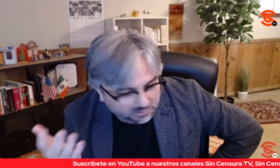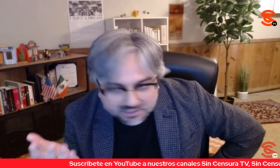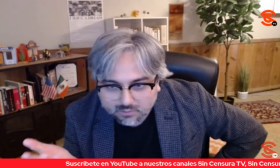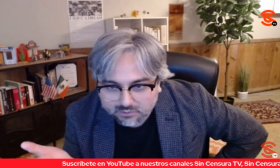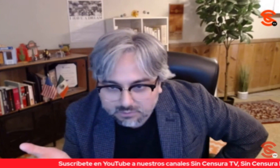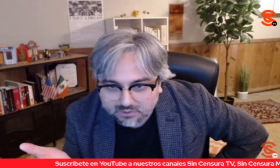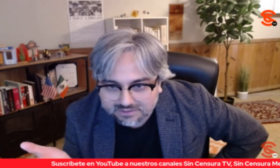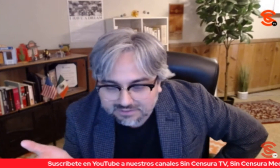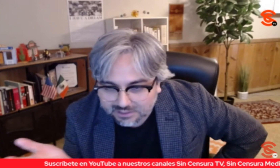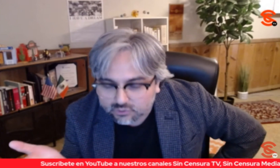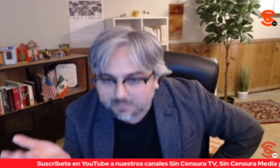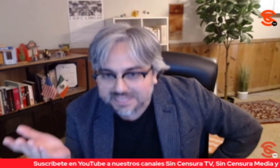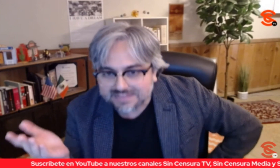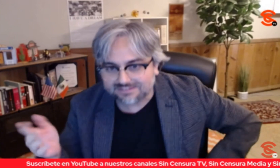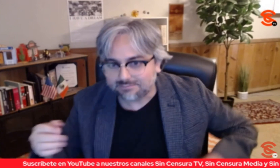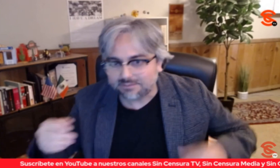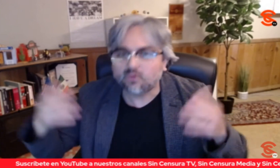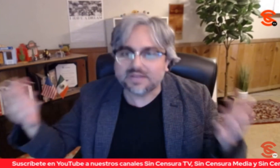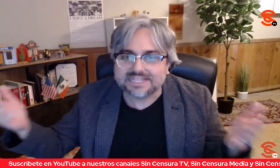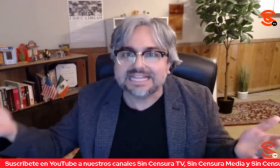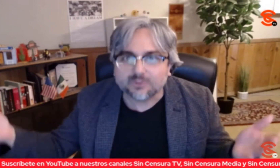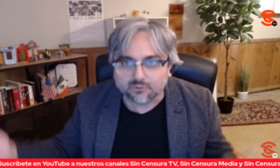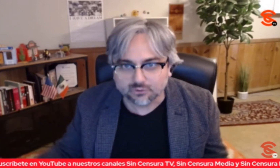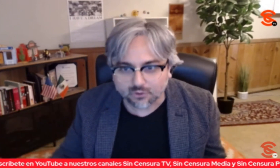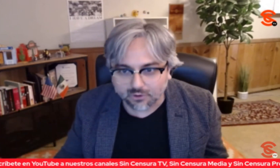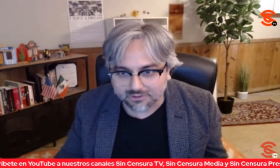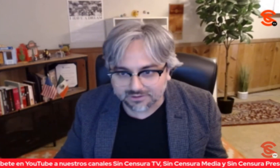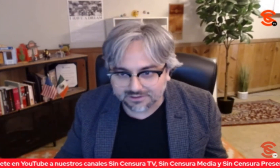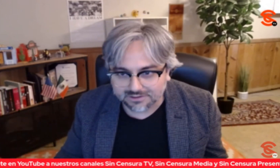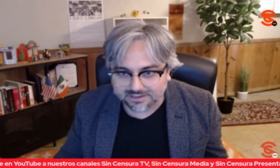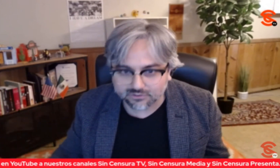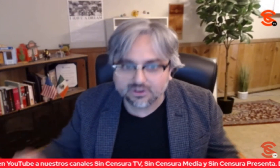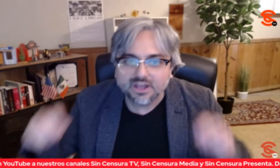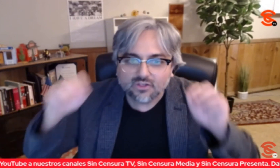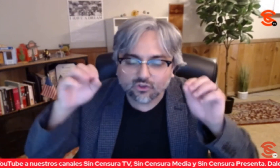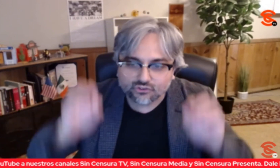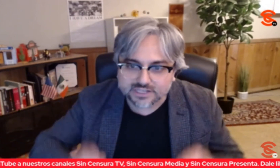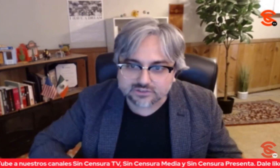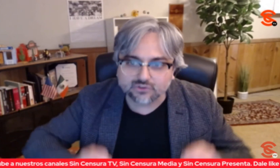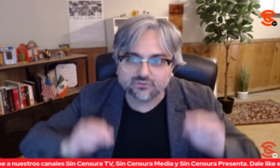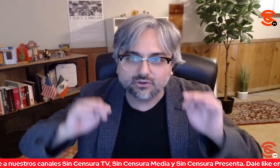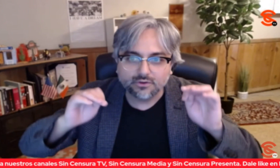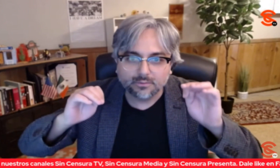o 224 millones de derechohabientes. En México no hay tantos, ¿no? Son